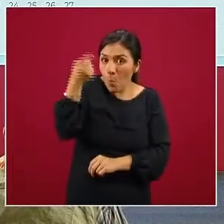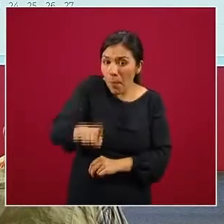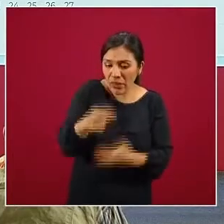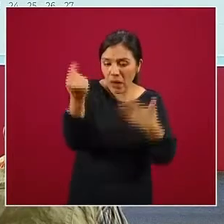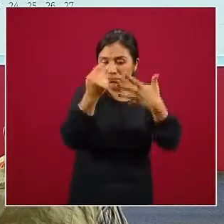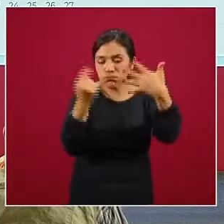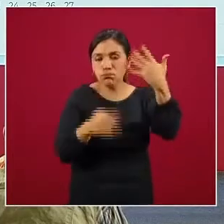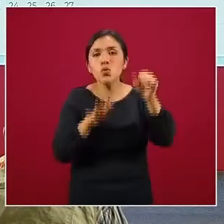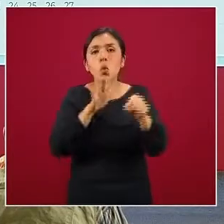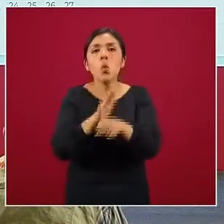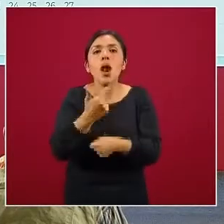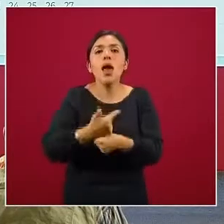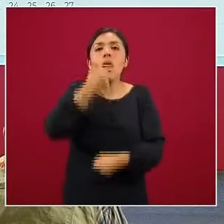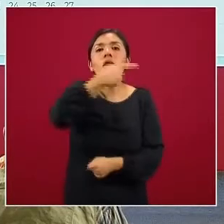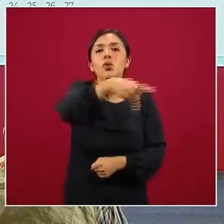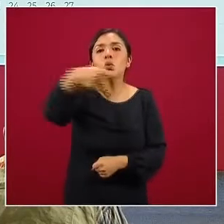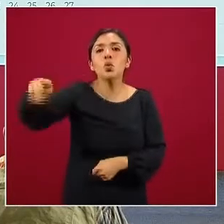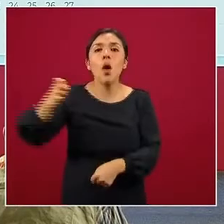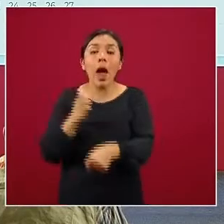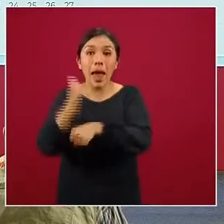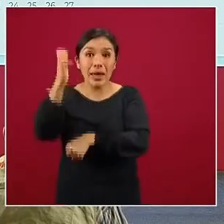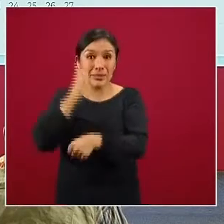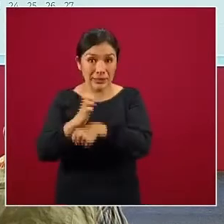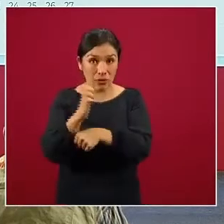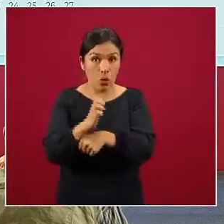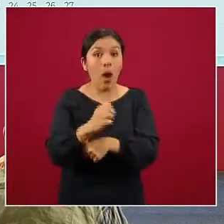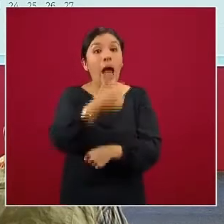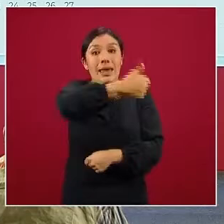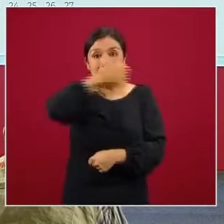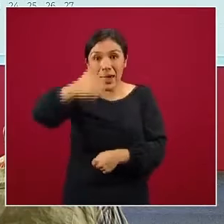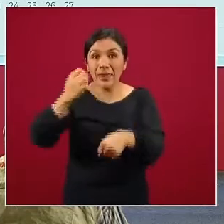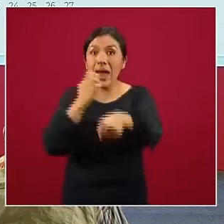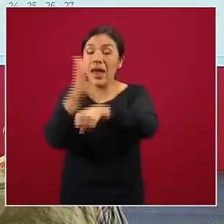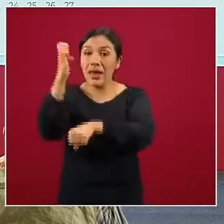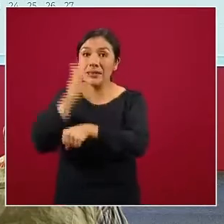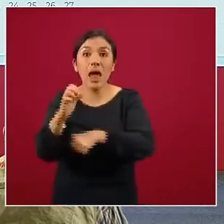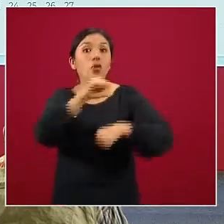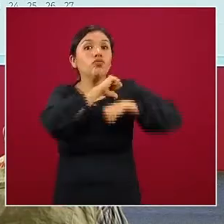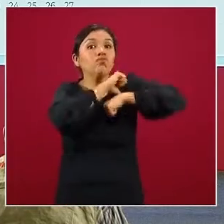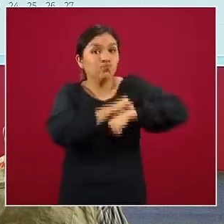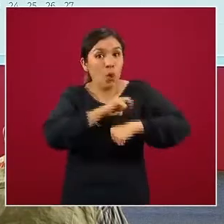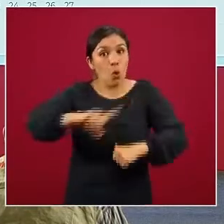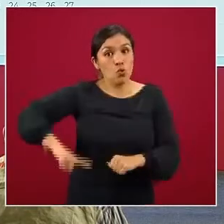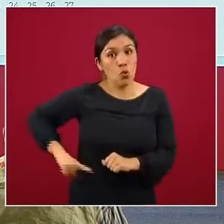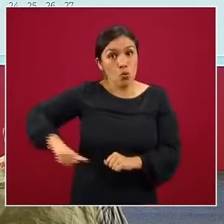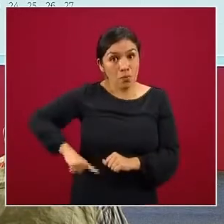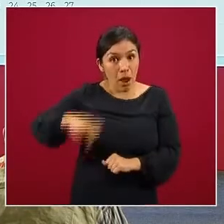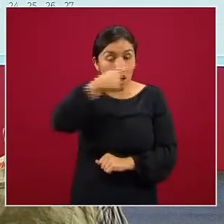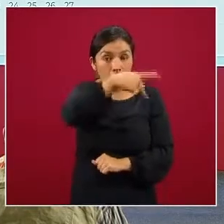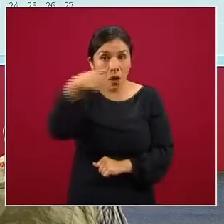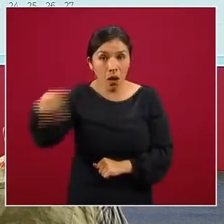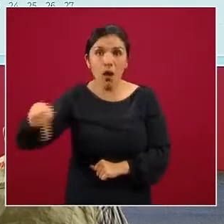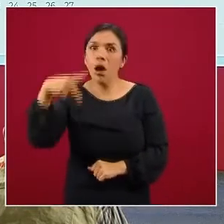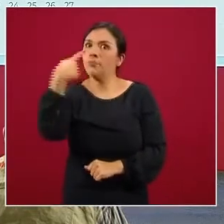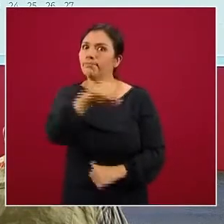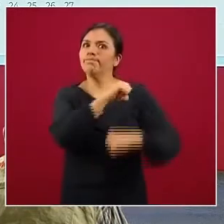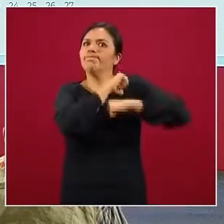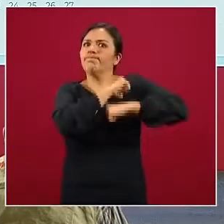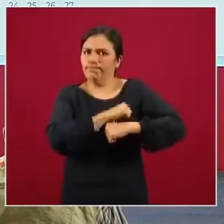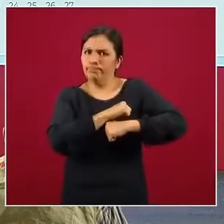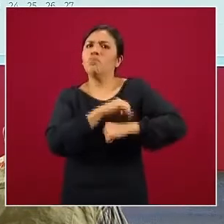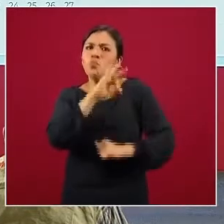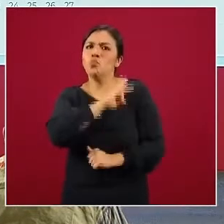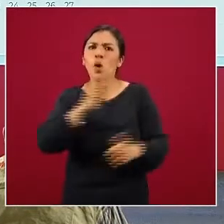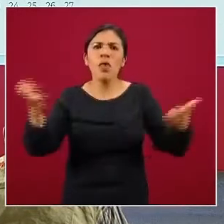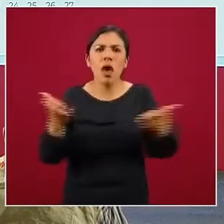de acuerdo a su nivel de riesgo. La autoridad sanitaria estatal, que es el gobierno del estado, es completamente